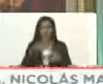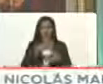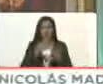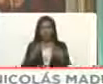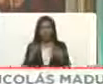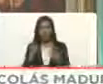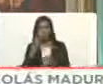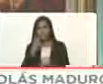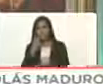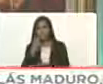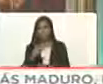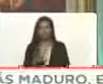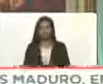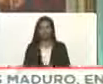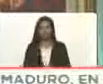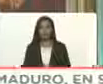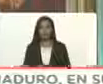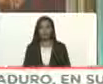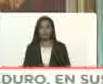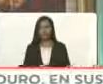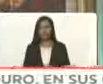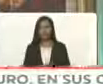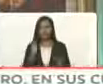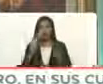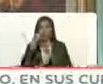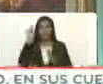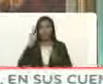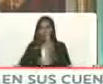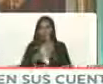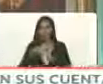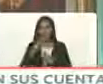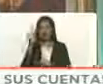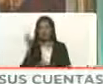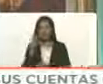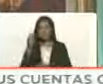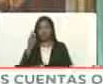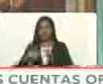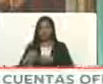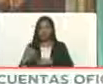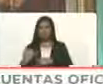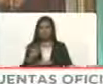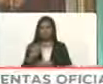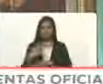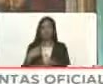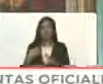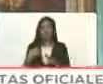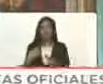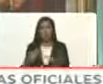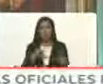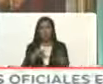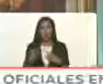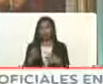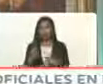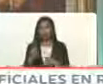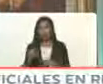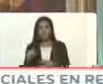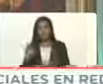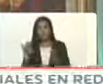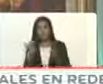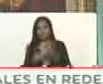medicinas y prohíbe que a Venezuela se le venda y venga a Venezuela insulina, por